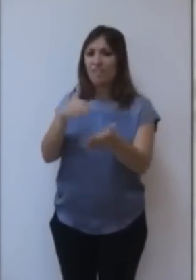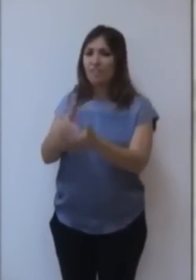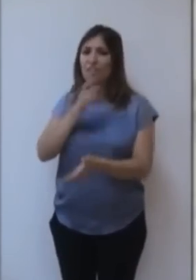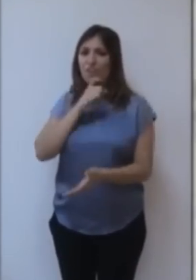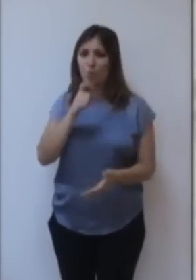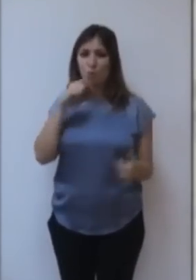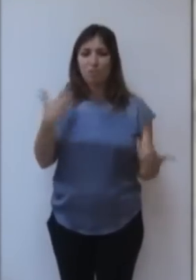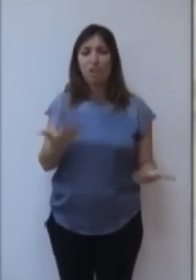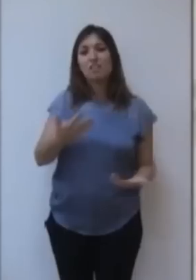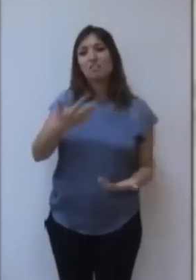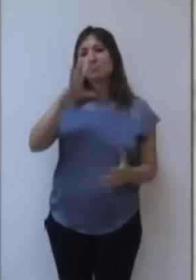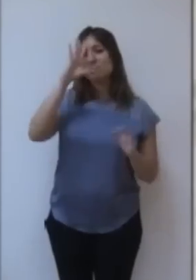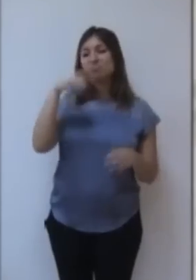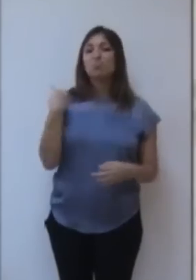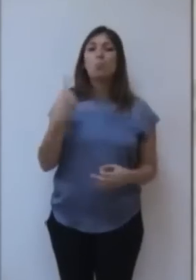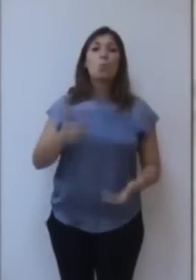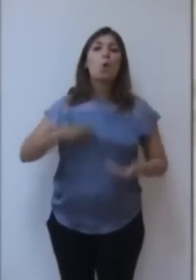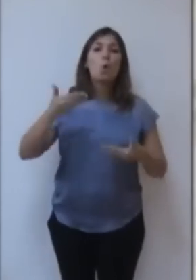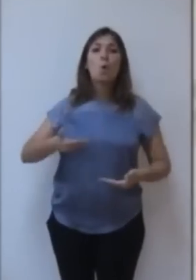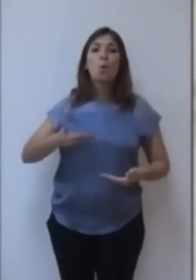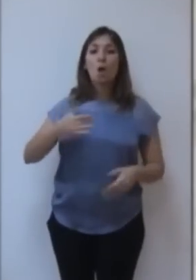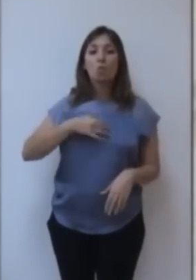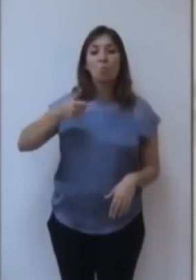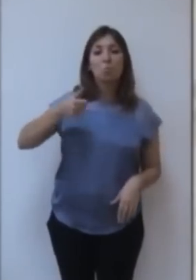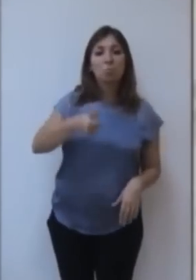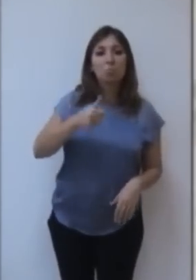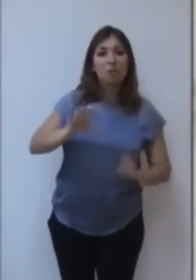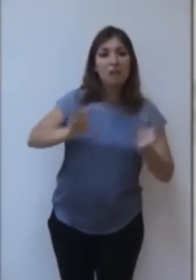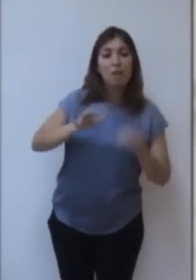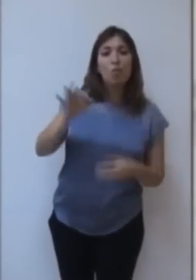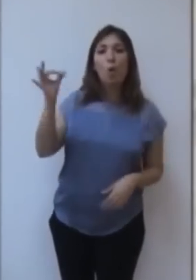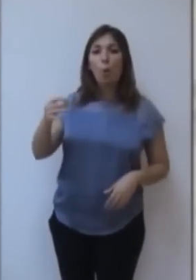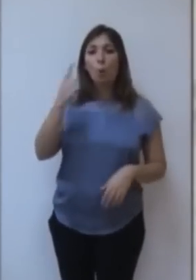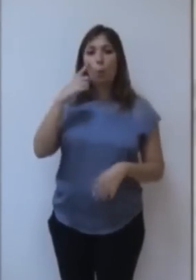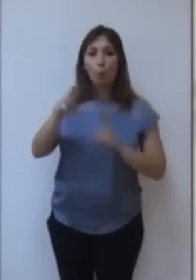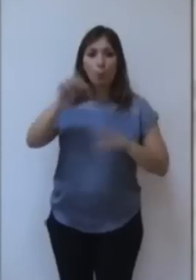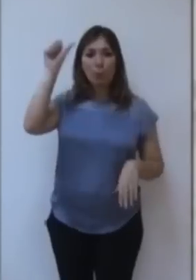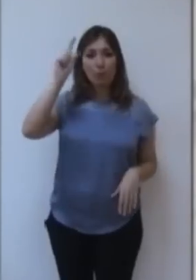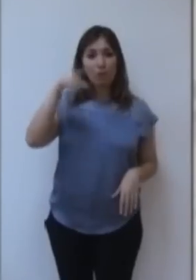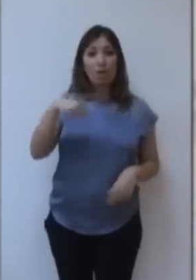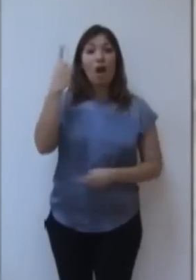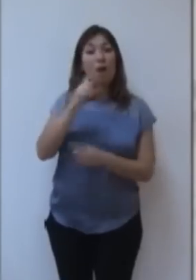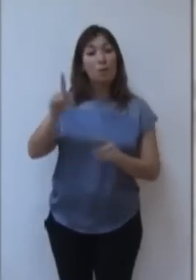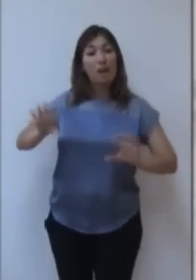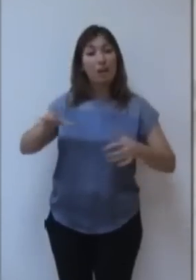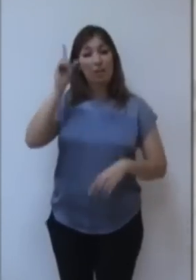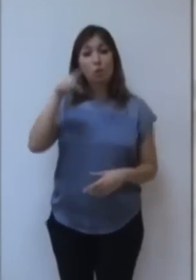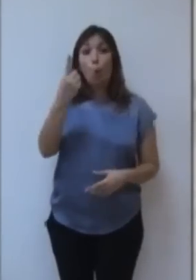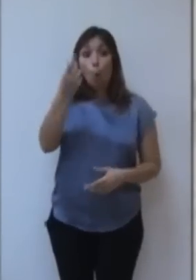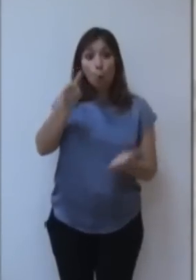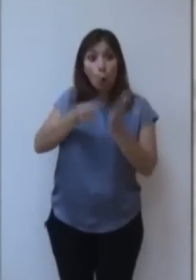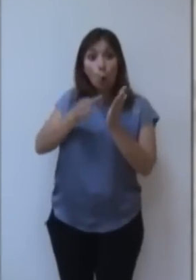muchísimas más de las que suelen ser obvias para cualquiera. Apretar una radio, hay estas radios que con un solo botón pasas